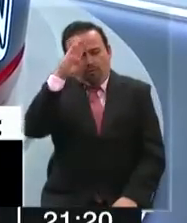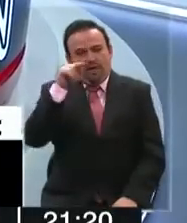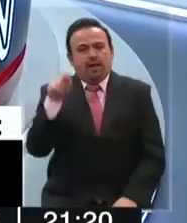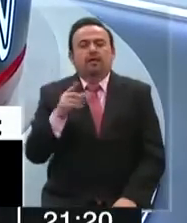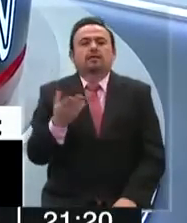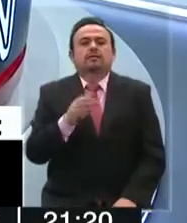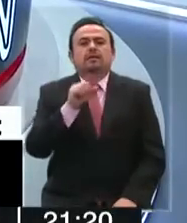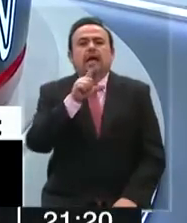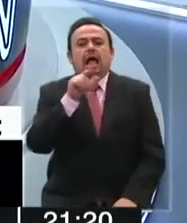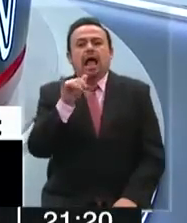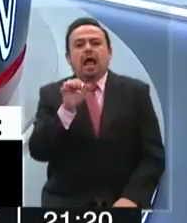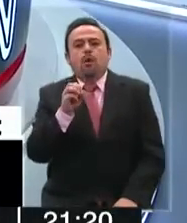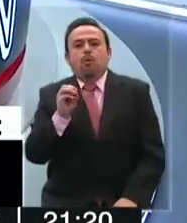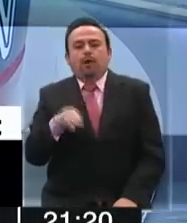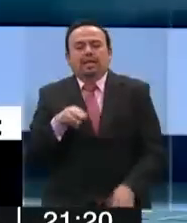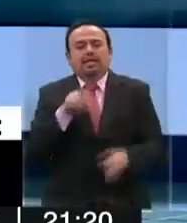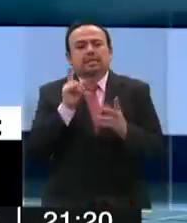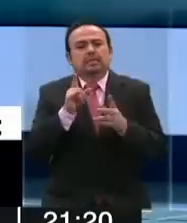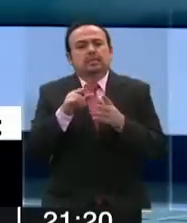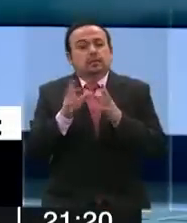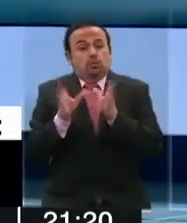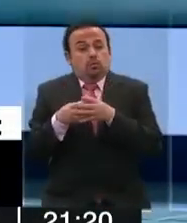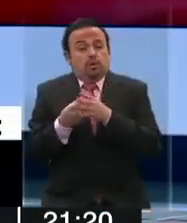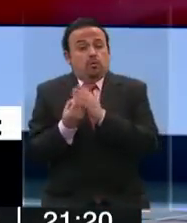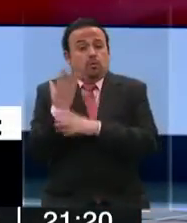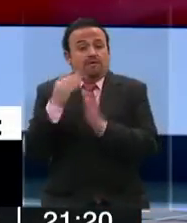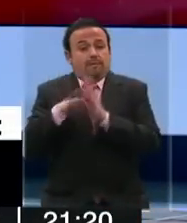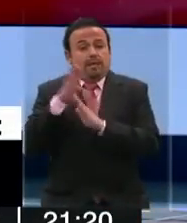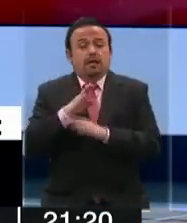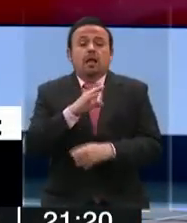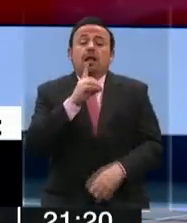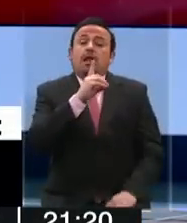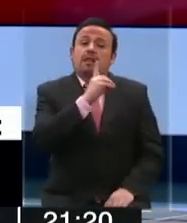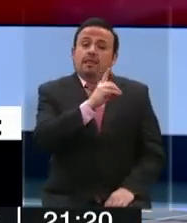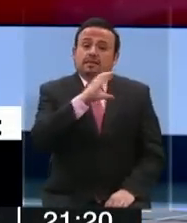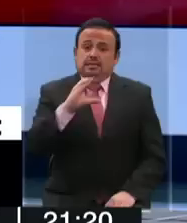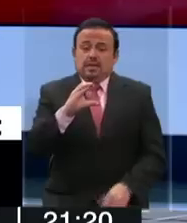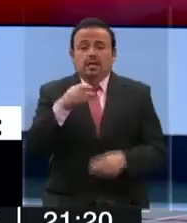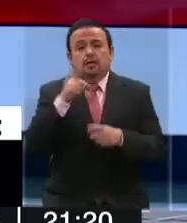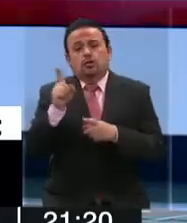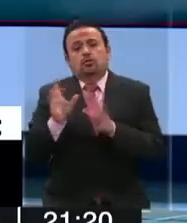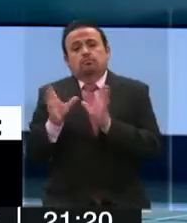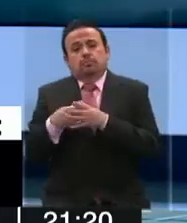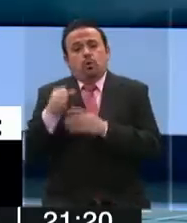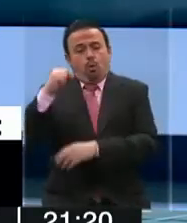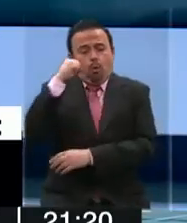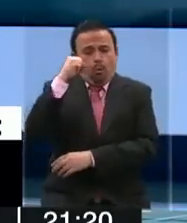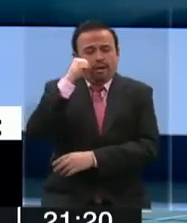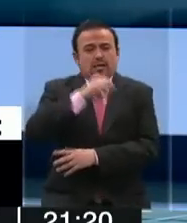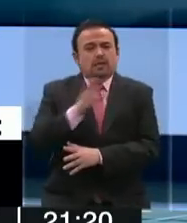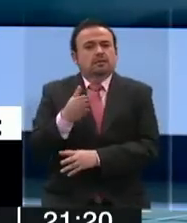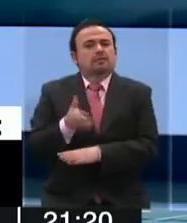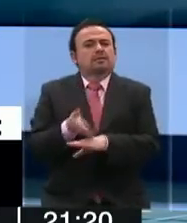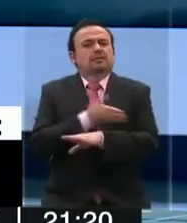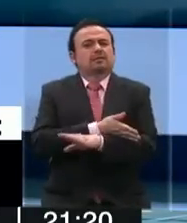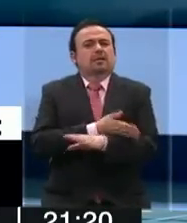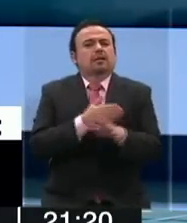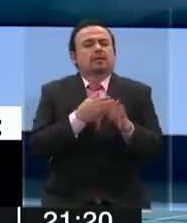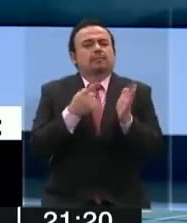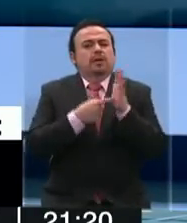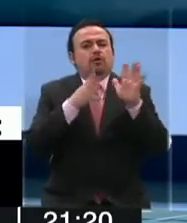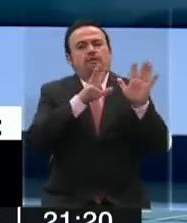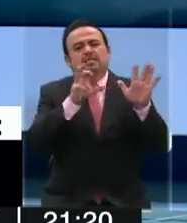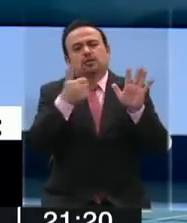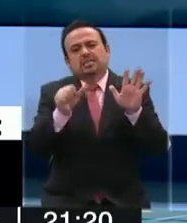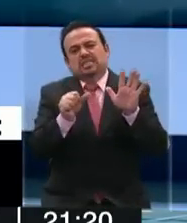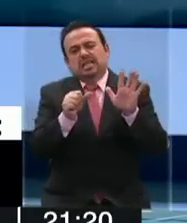dentro de la propia nueva mayoría principalmente entre la democracia cristiana y el partido comunista haciendo alusión a lo que ocurrió en la década de los 60 y que